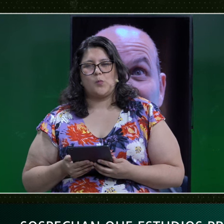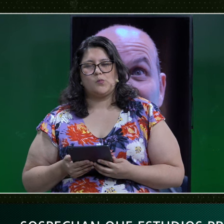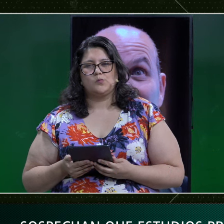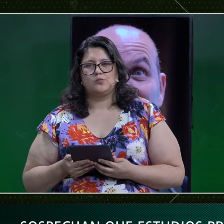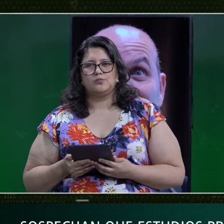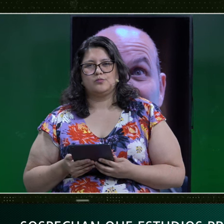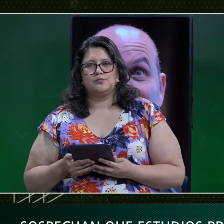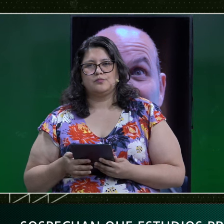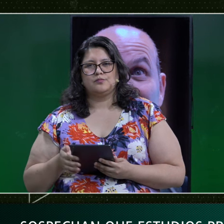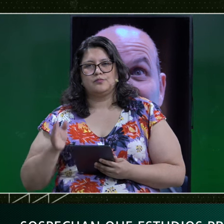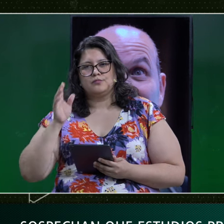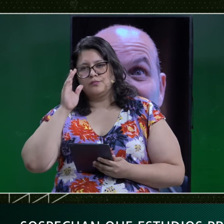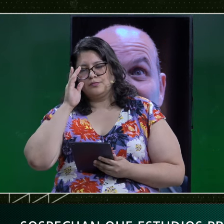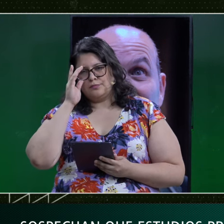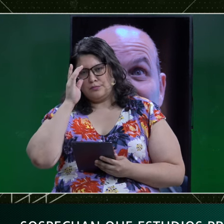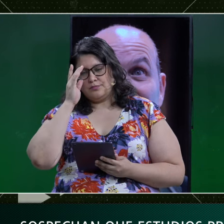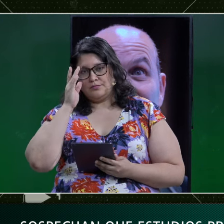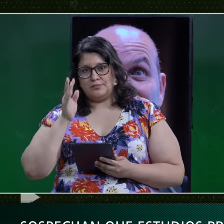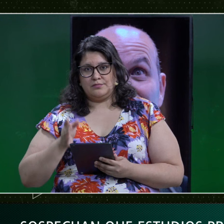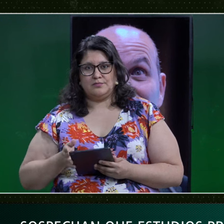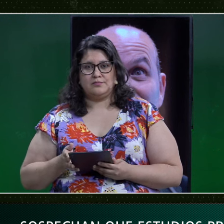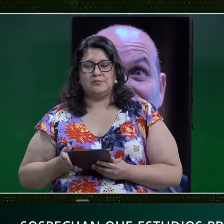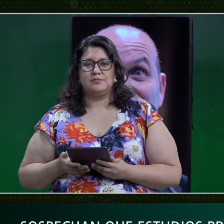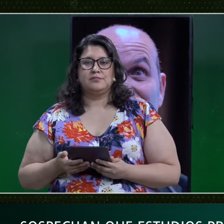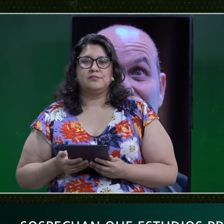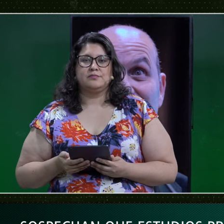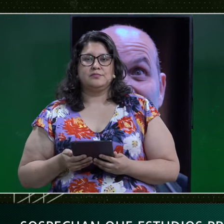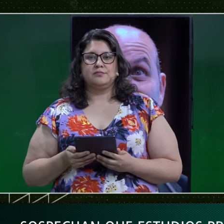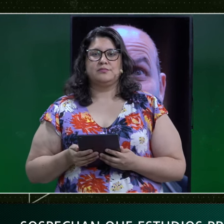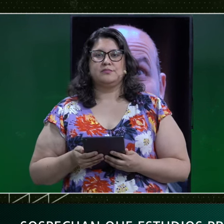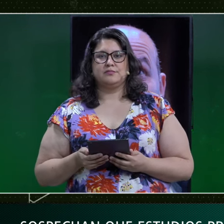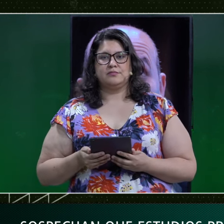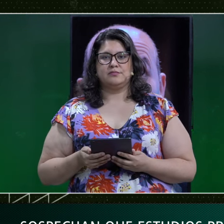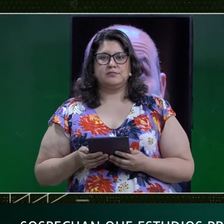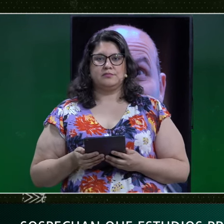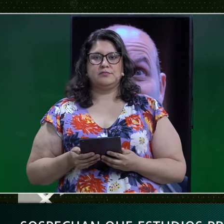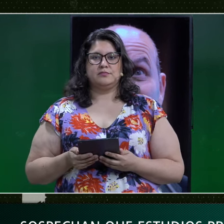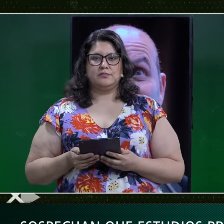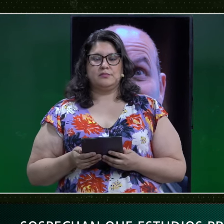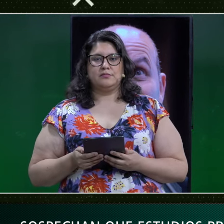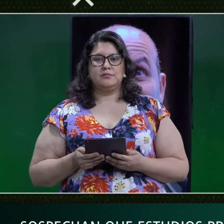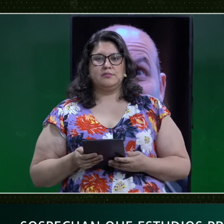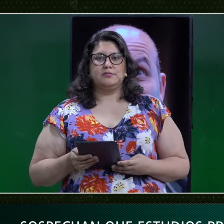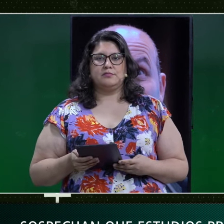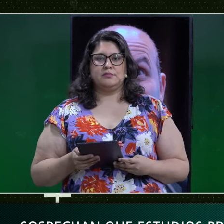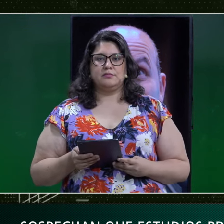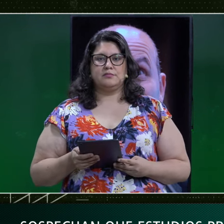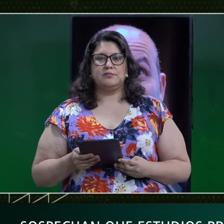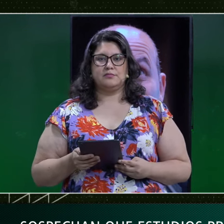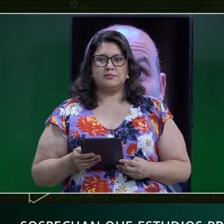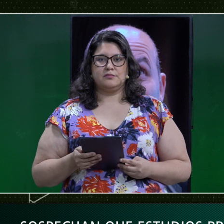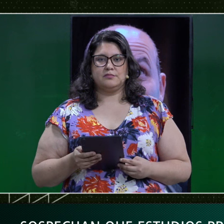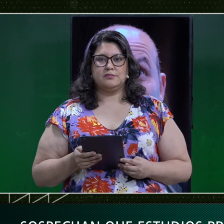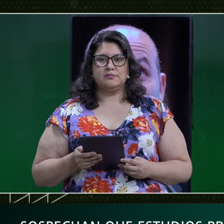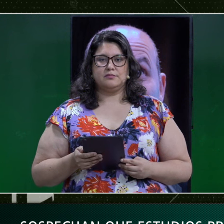insurgión de distintos medios, lo que presentamos es un pedido de acceso a información pública para que el Gobierno